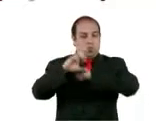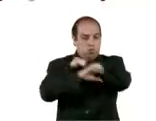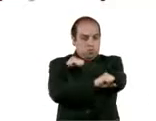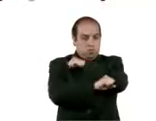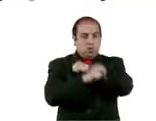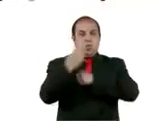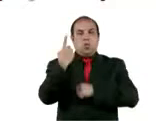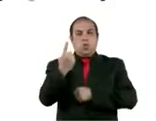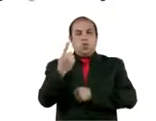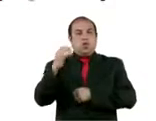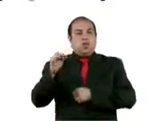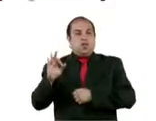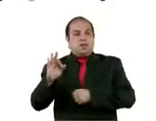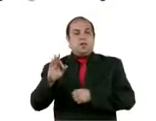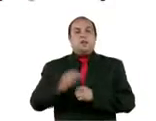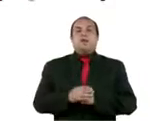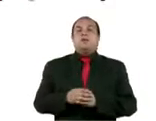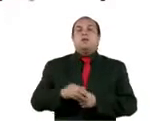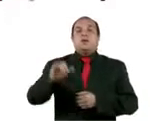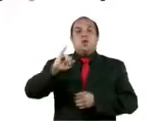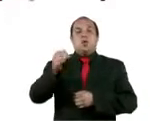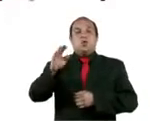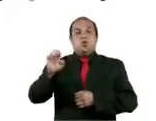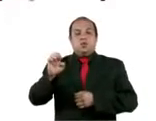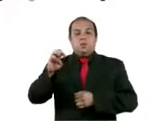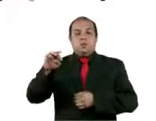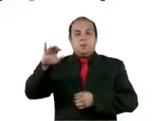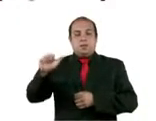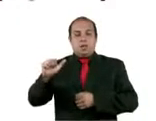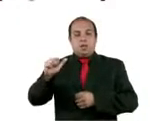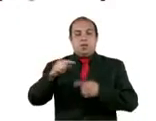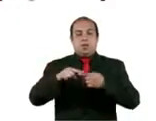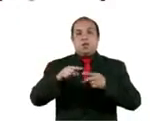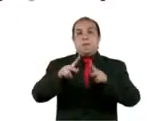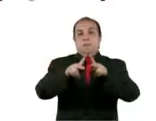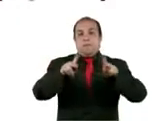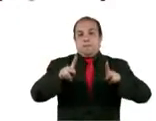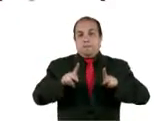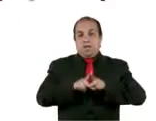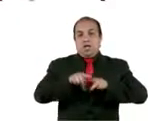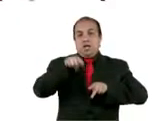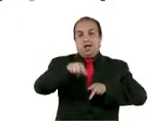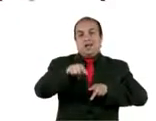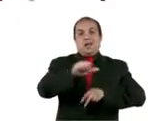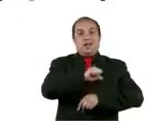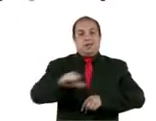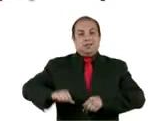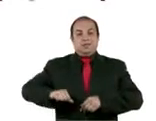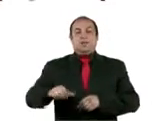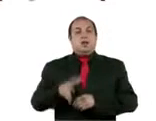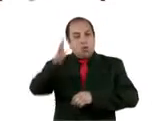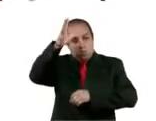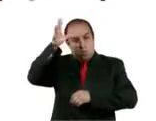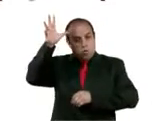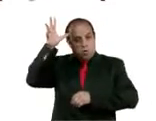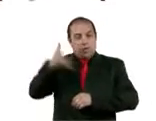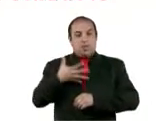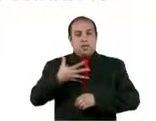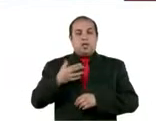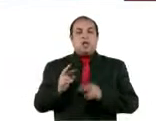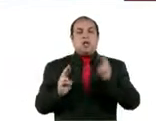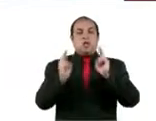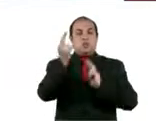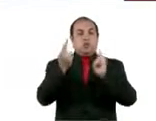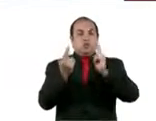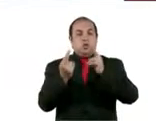Morelos y Pavón y en la explanada de la alcaldía. En la alcaldía de Cuauhtémoc vamos a estar en el Monumento a la Revolución y el Monumento a Lázaro